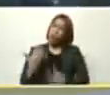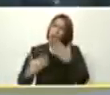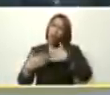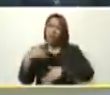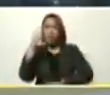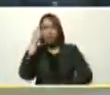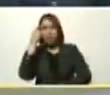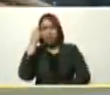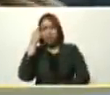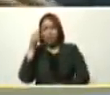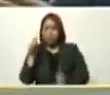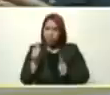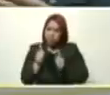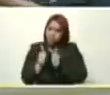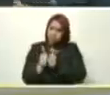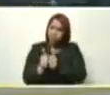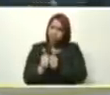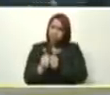Allí a su lado,